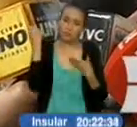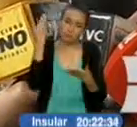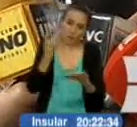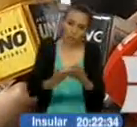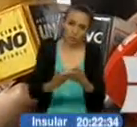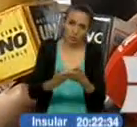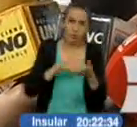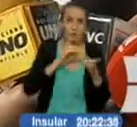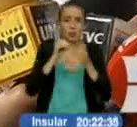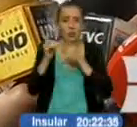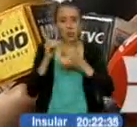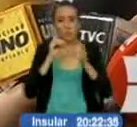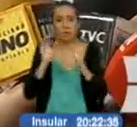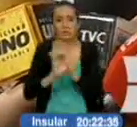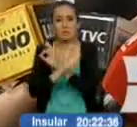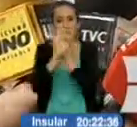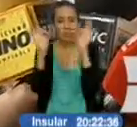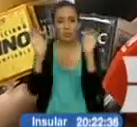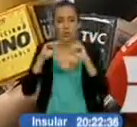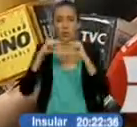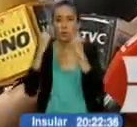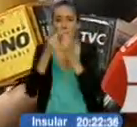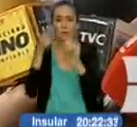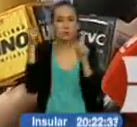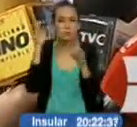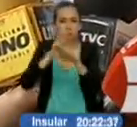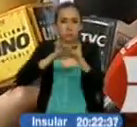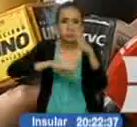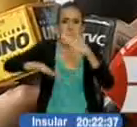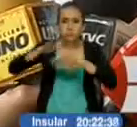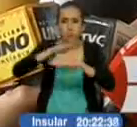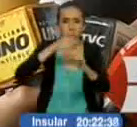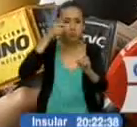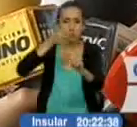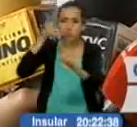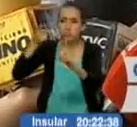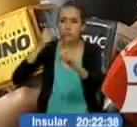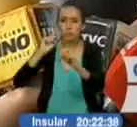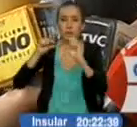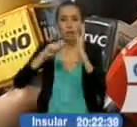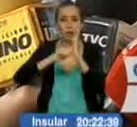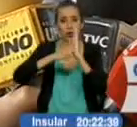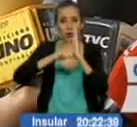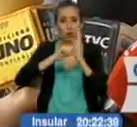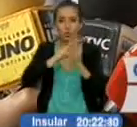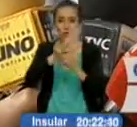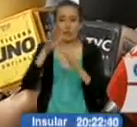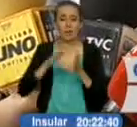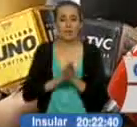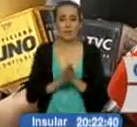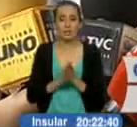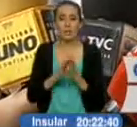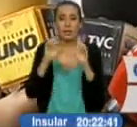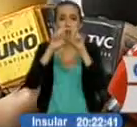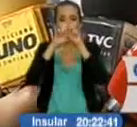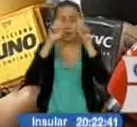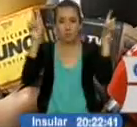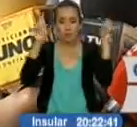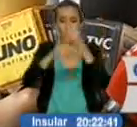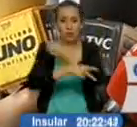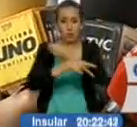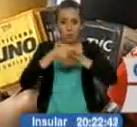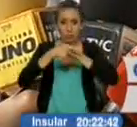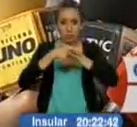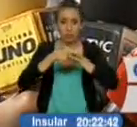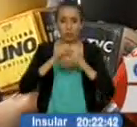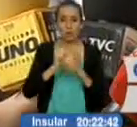en un caso claro de persecución política por parte de la Contraloría General del Estado. El caso del campo